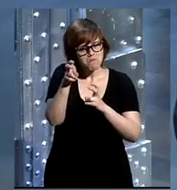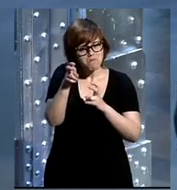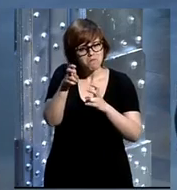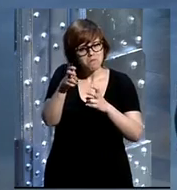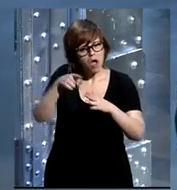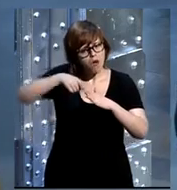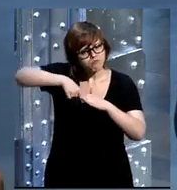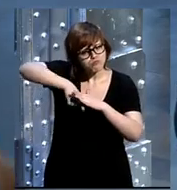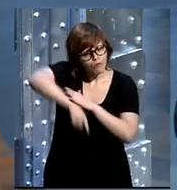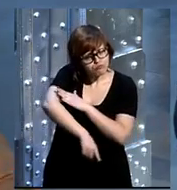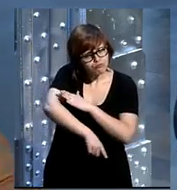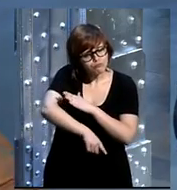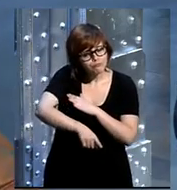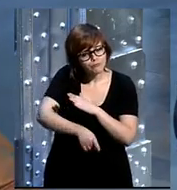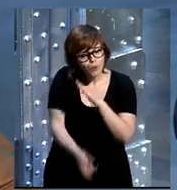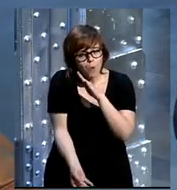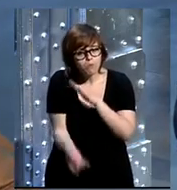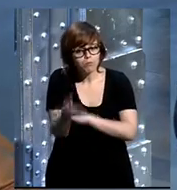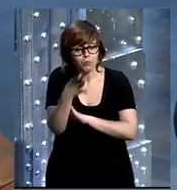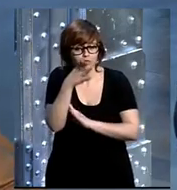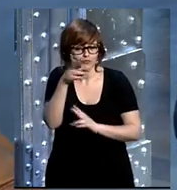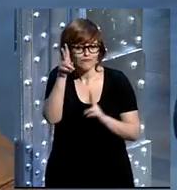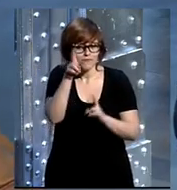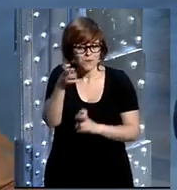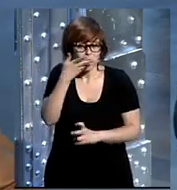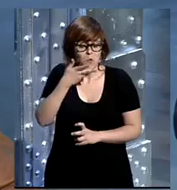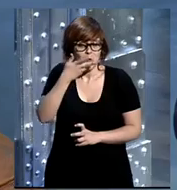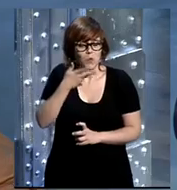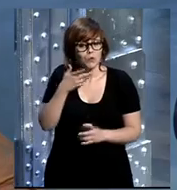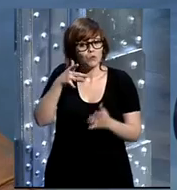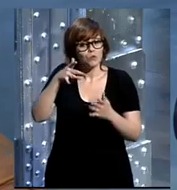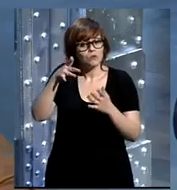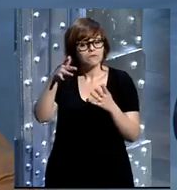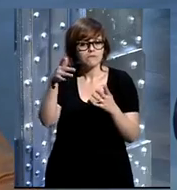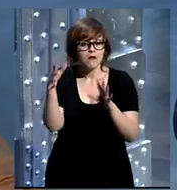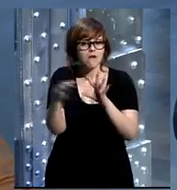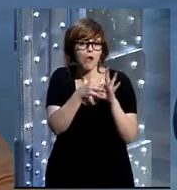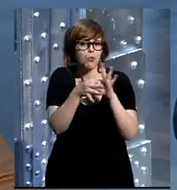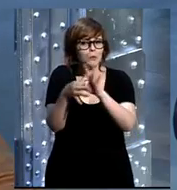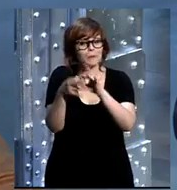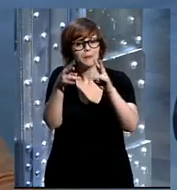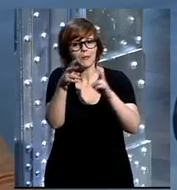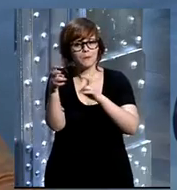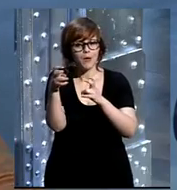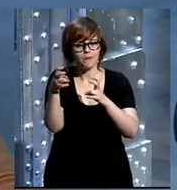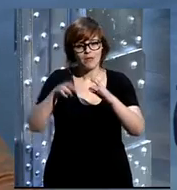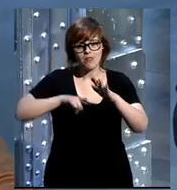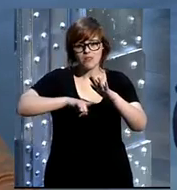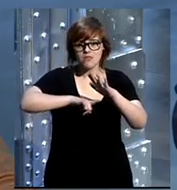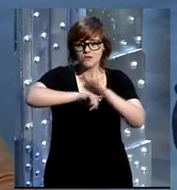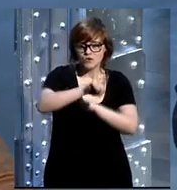de los grandes temas que están vinculados al desarrollo de esa, en fin,